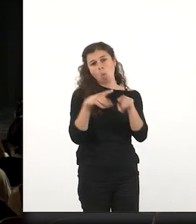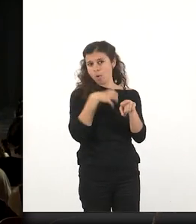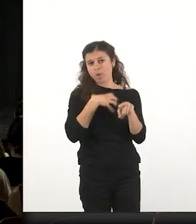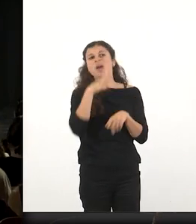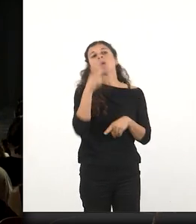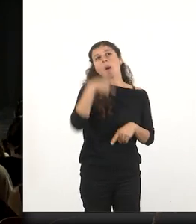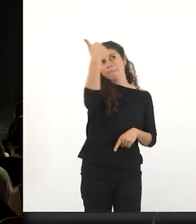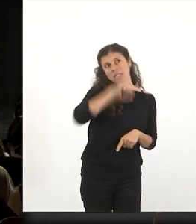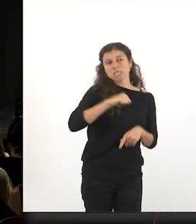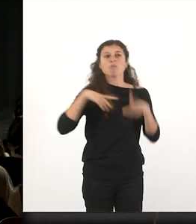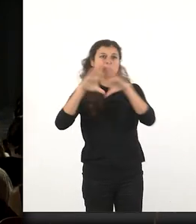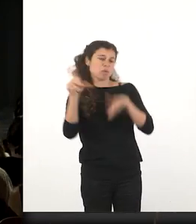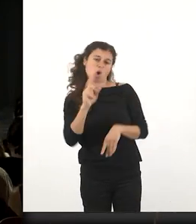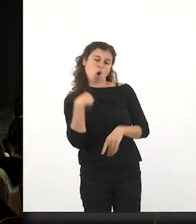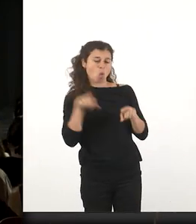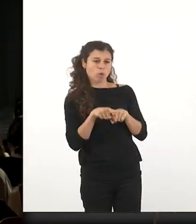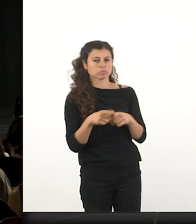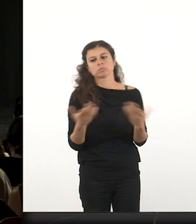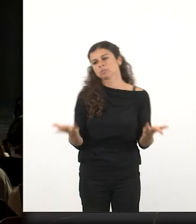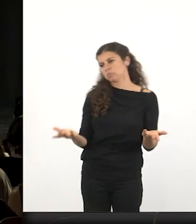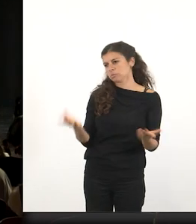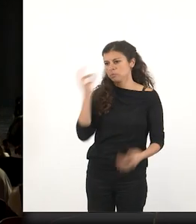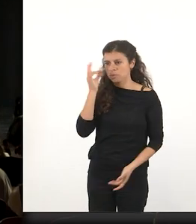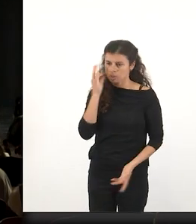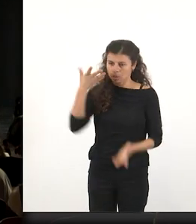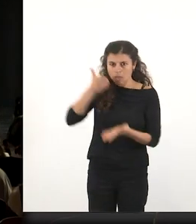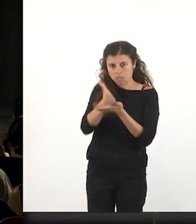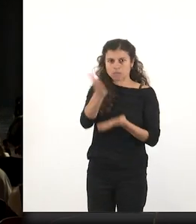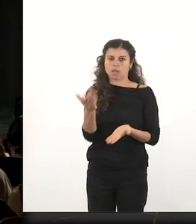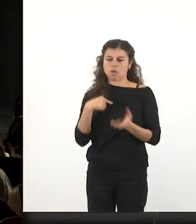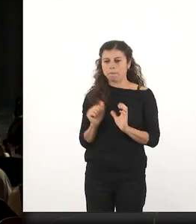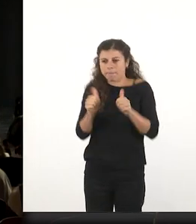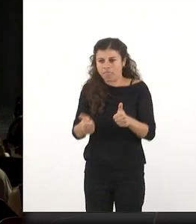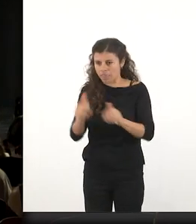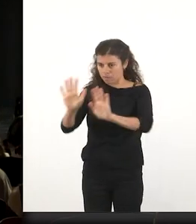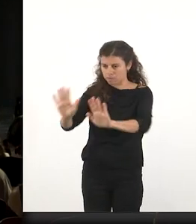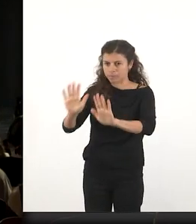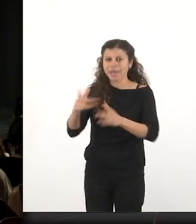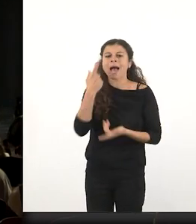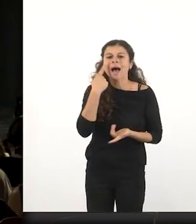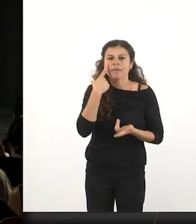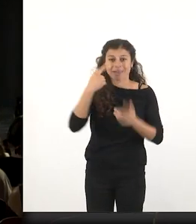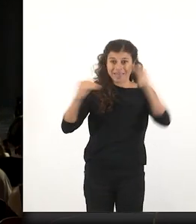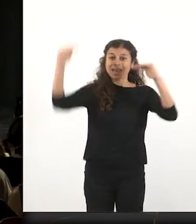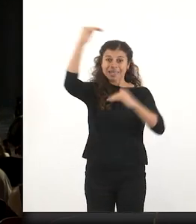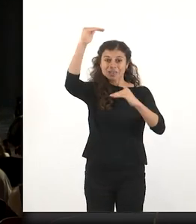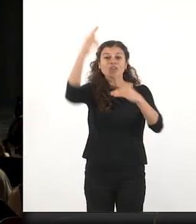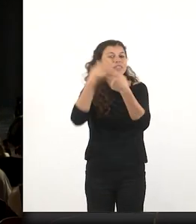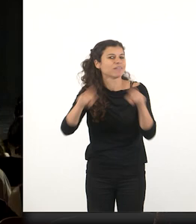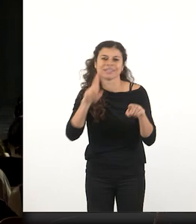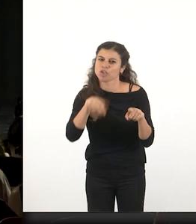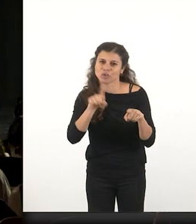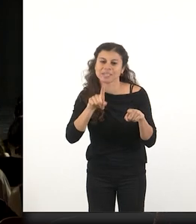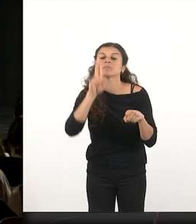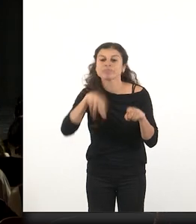yo igualismo. Digo, hija, acaba de empezar el monólogo en Jerez y me está interrumpiendo, Mari. Vamos a ver, esto diferente no es, ¿vale? Esto es bastante